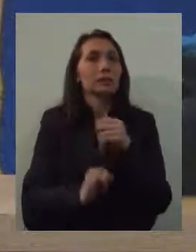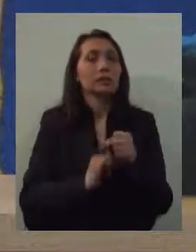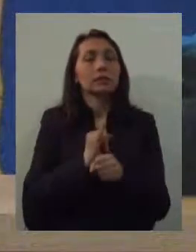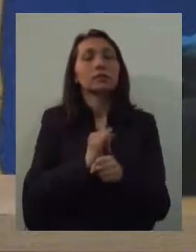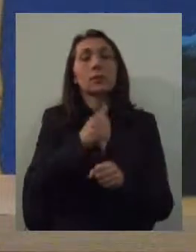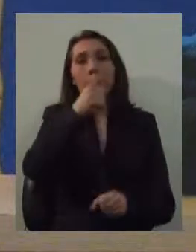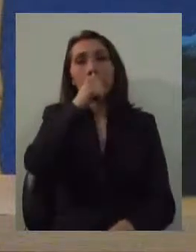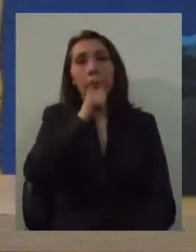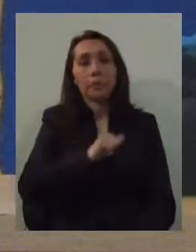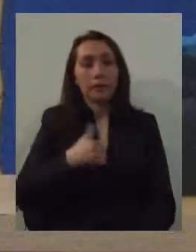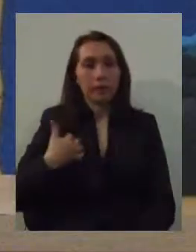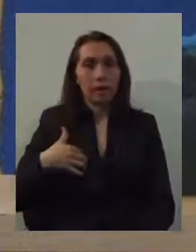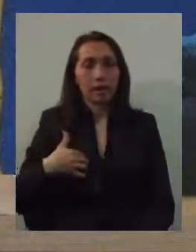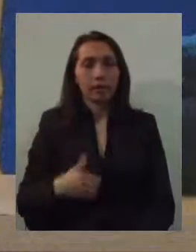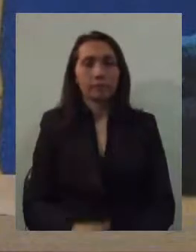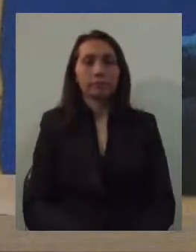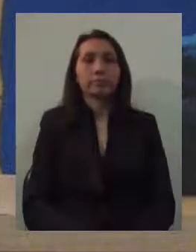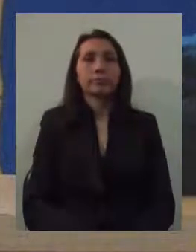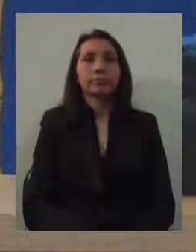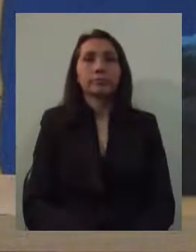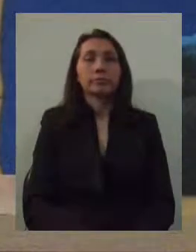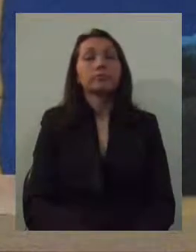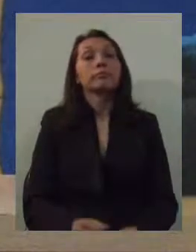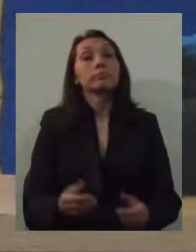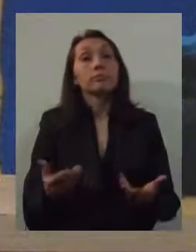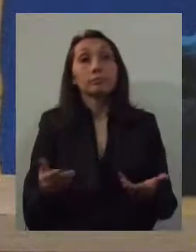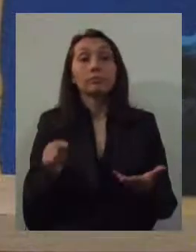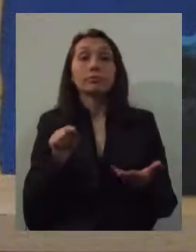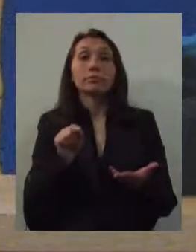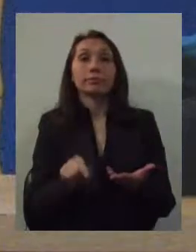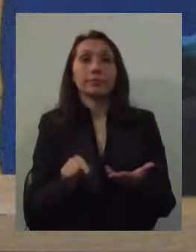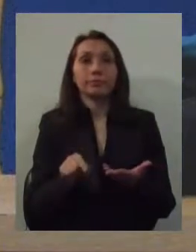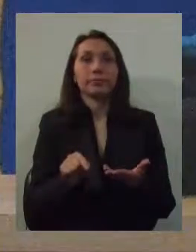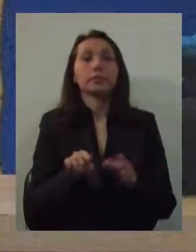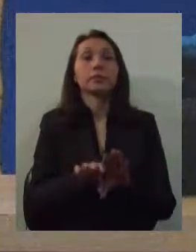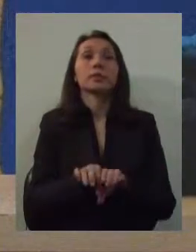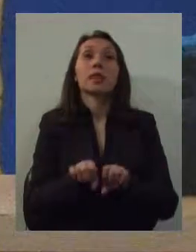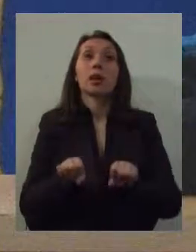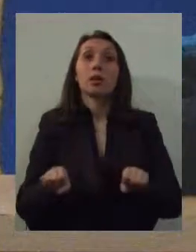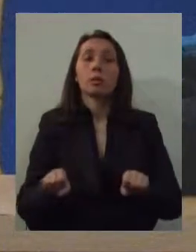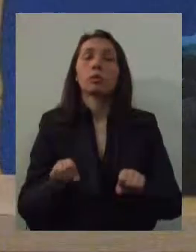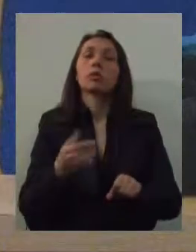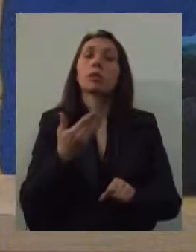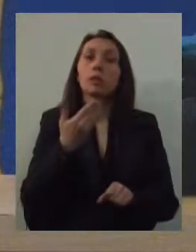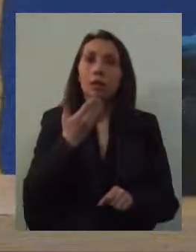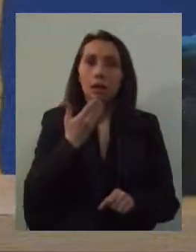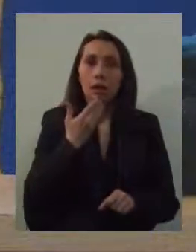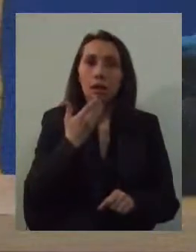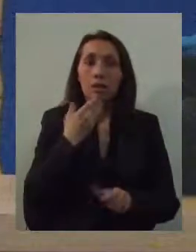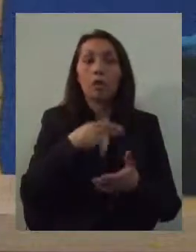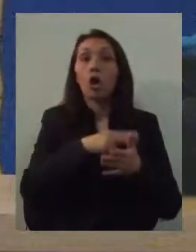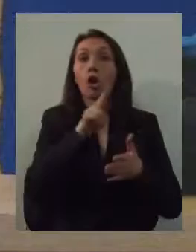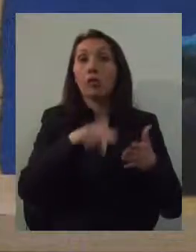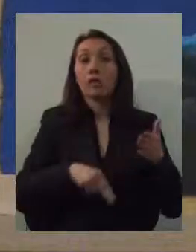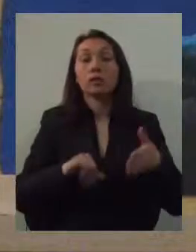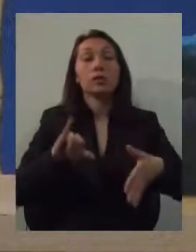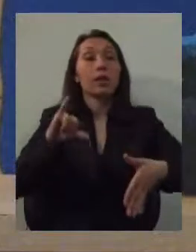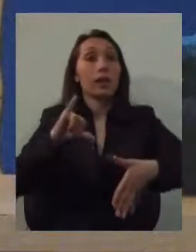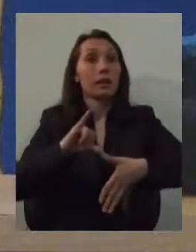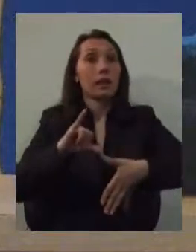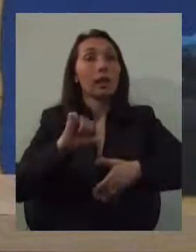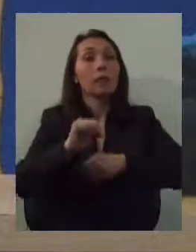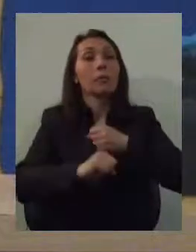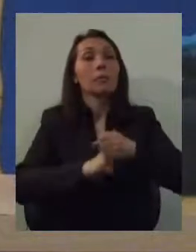privado argentino. Sea en ese acuerdo, como también en la Convención Interamericana del